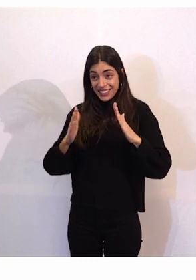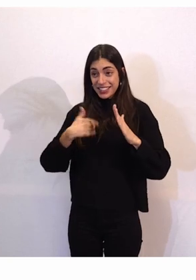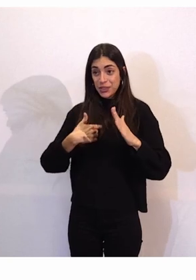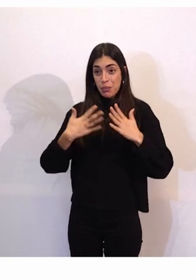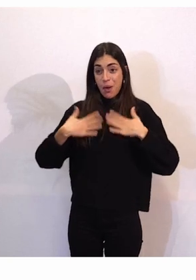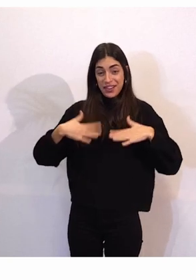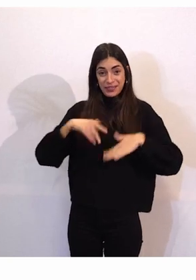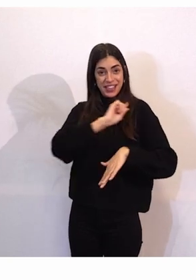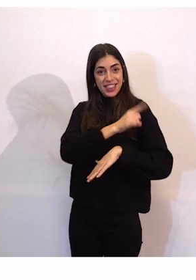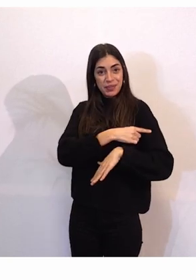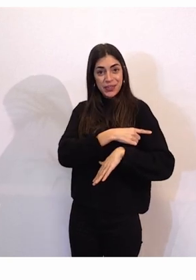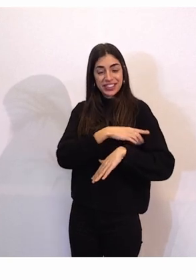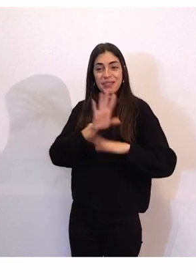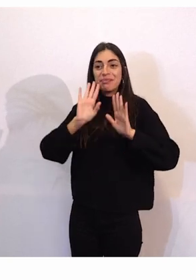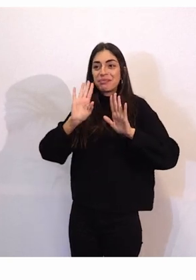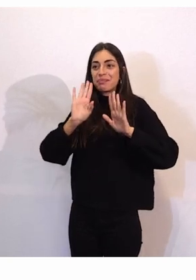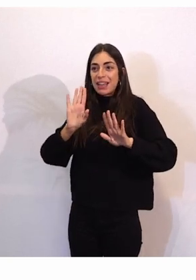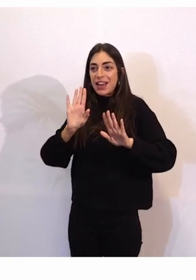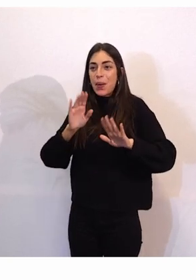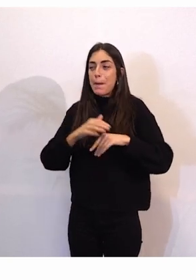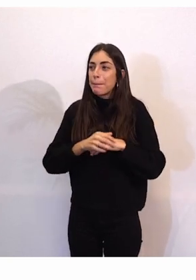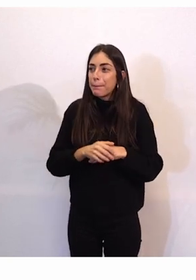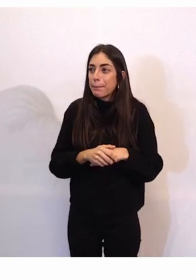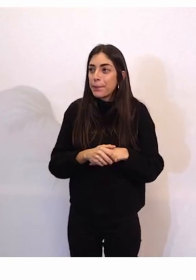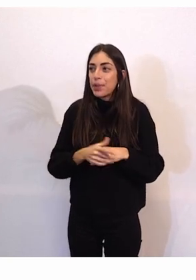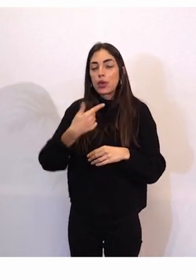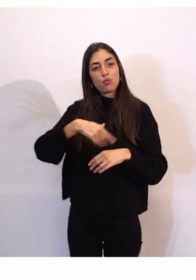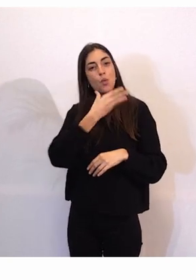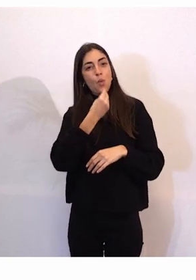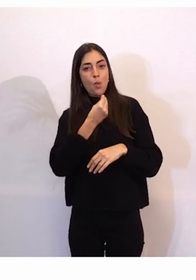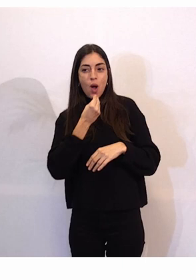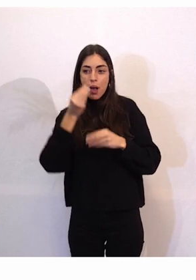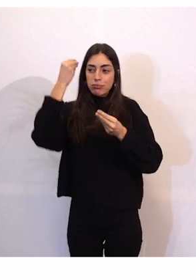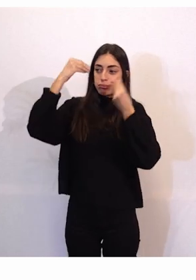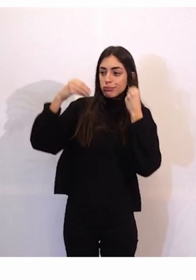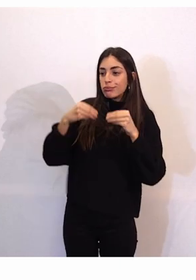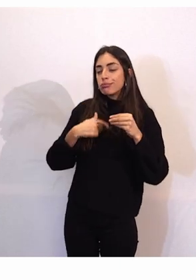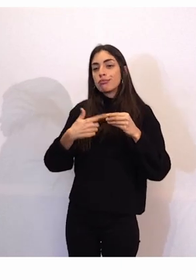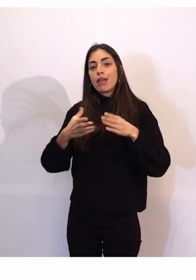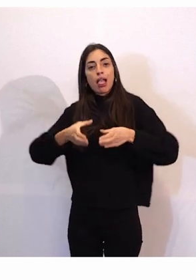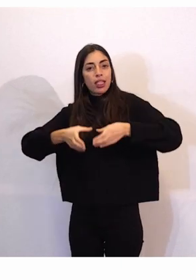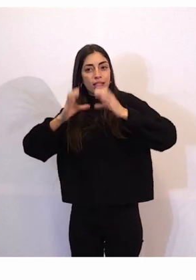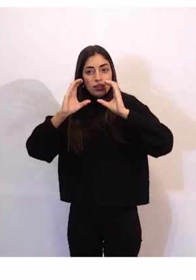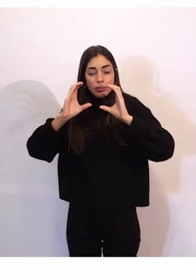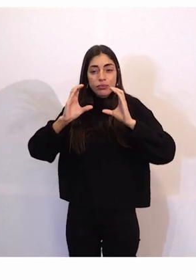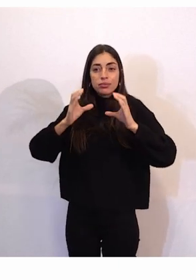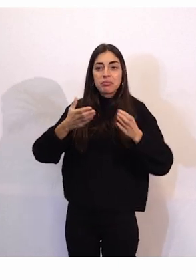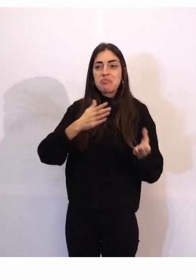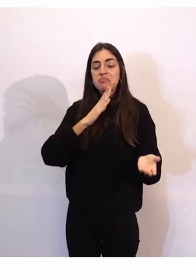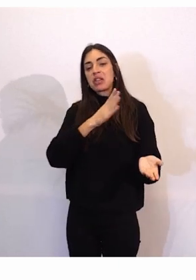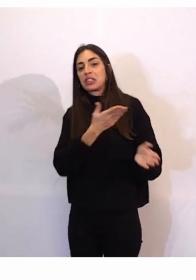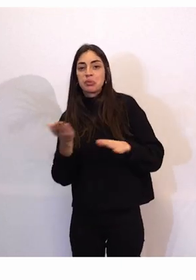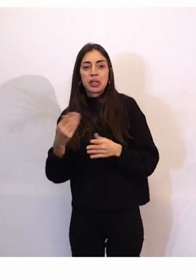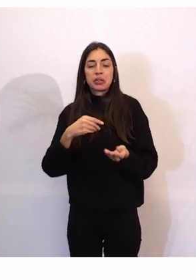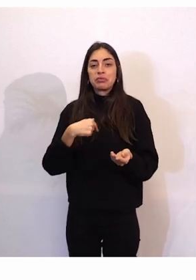si salimos por ahí hay que ponernos guapas. Y nos ponemos guapas, desayunamos. Desayunar, pues más o menos lo que a ella le